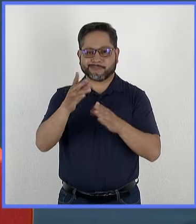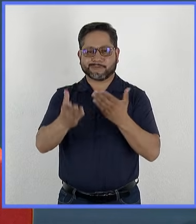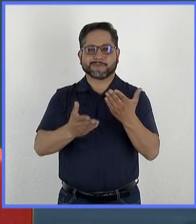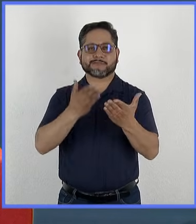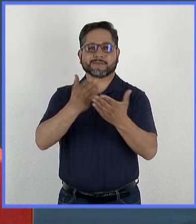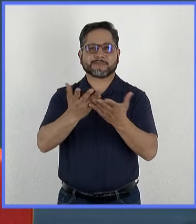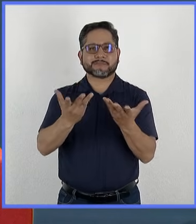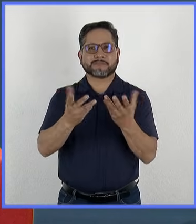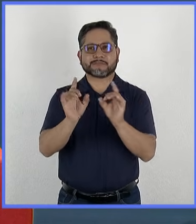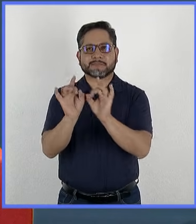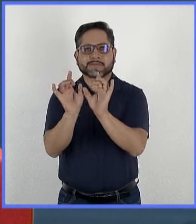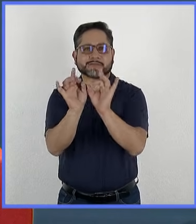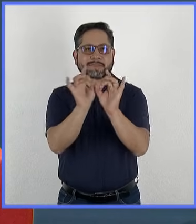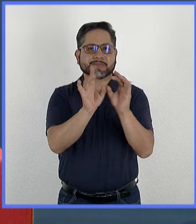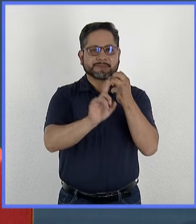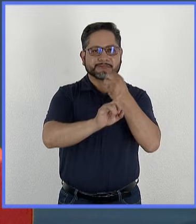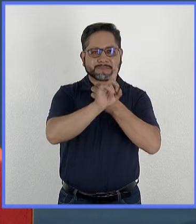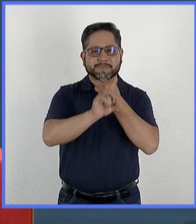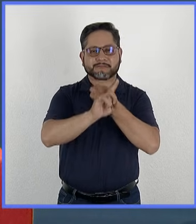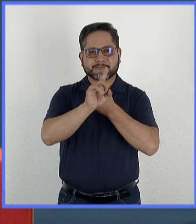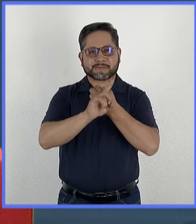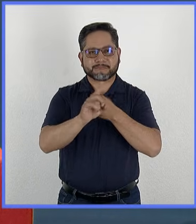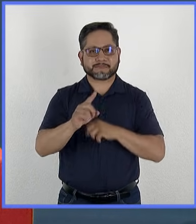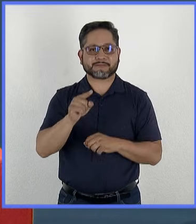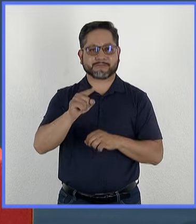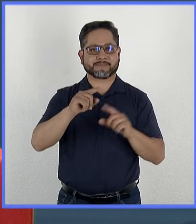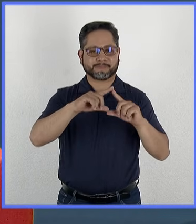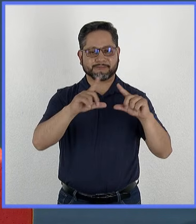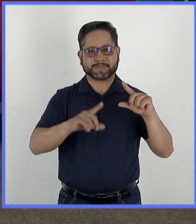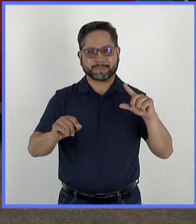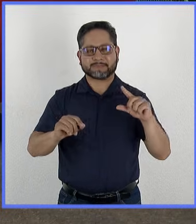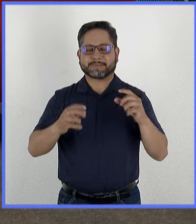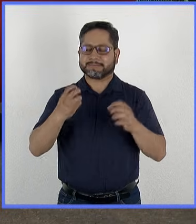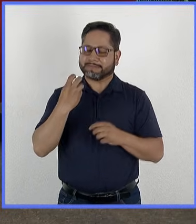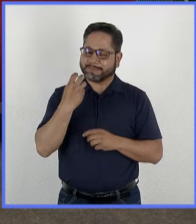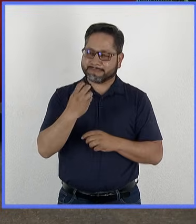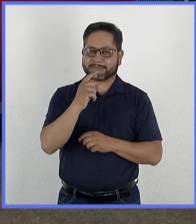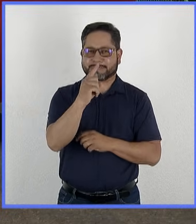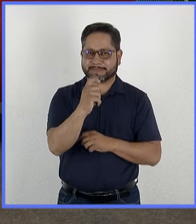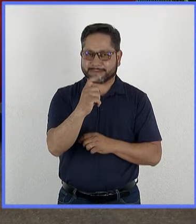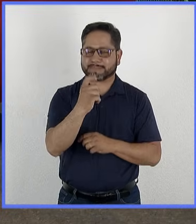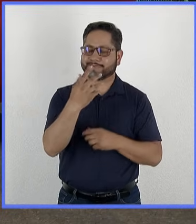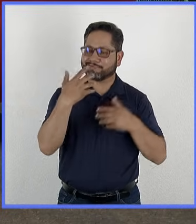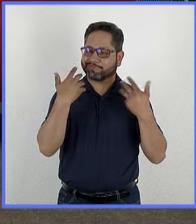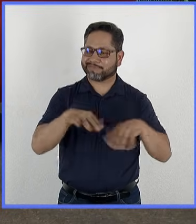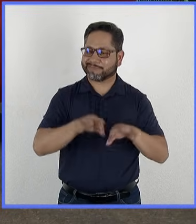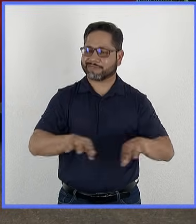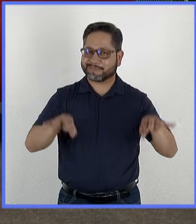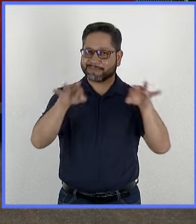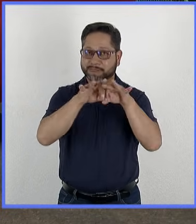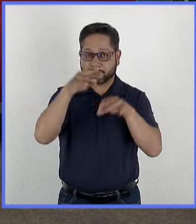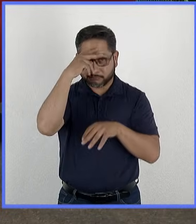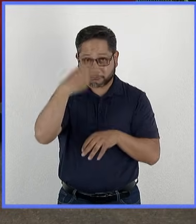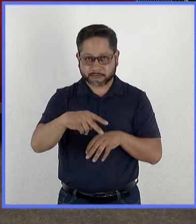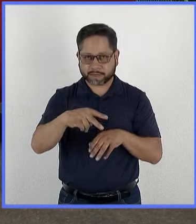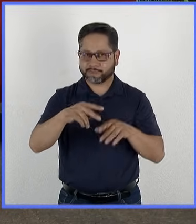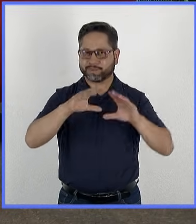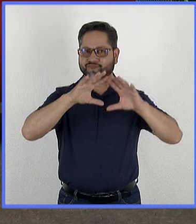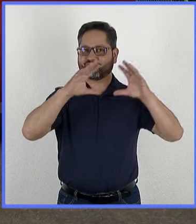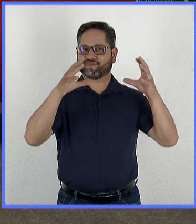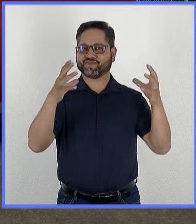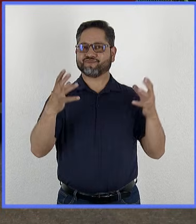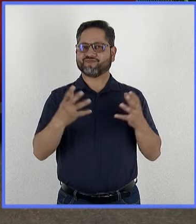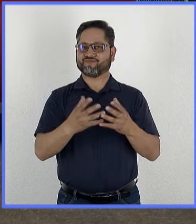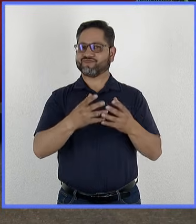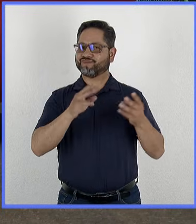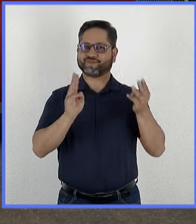de la solución de los problemas de índole nacional? Y vaya que el agua es un tema importante, no solo en México, sino a nivel mundial, y es un tema del